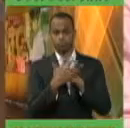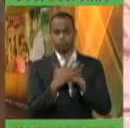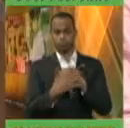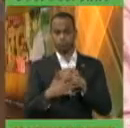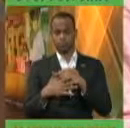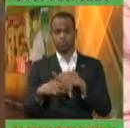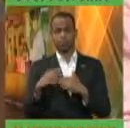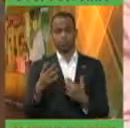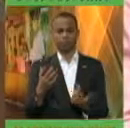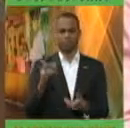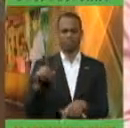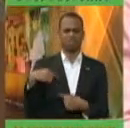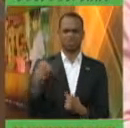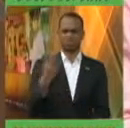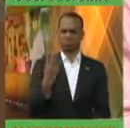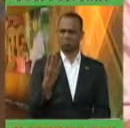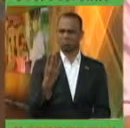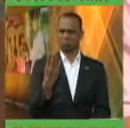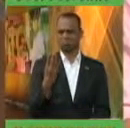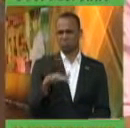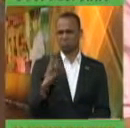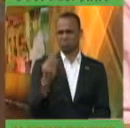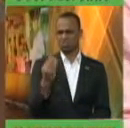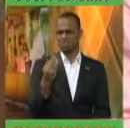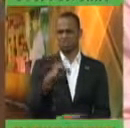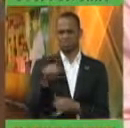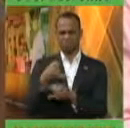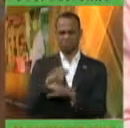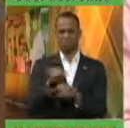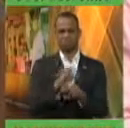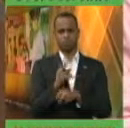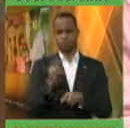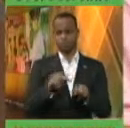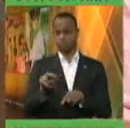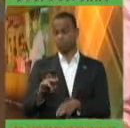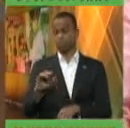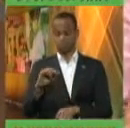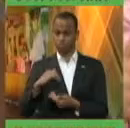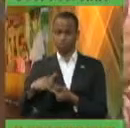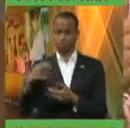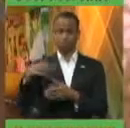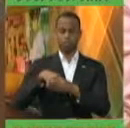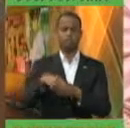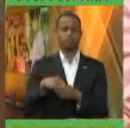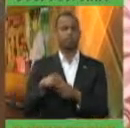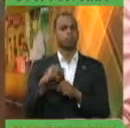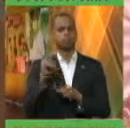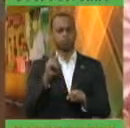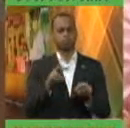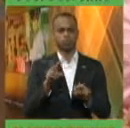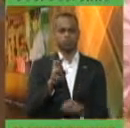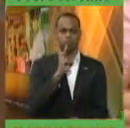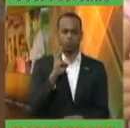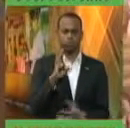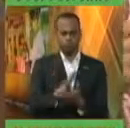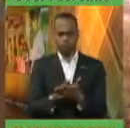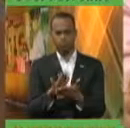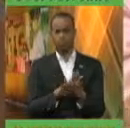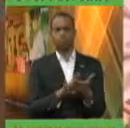14 instituciones aproximadamente que forman parte de este jurado para el saneamiento de las aguas para